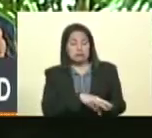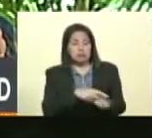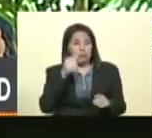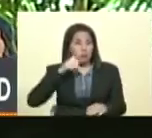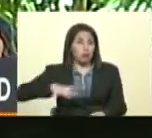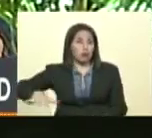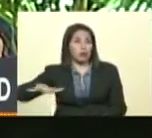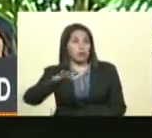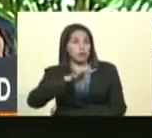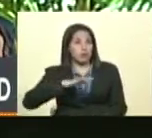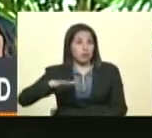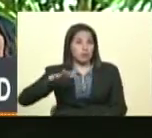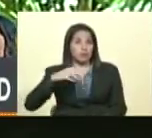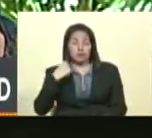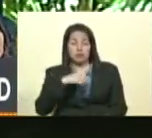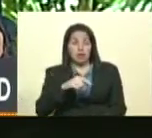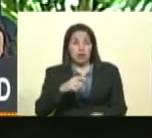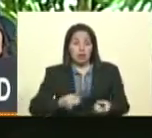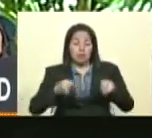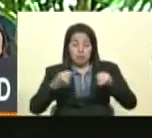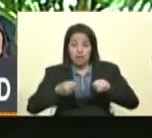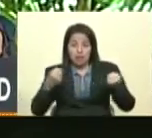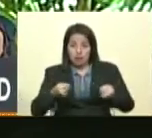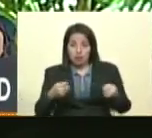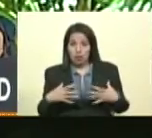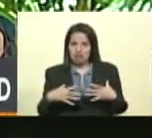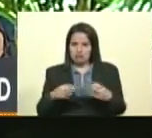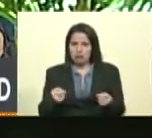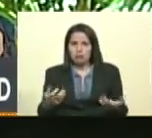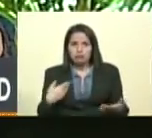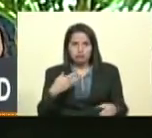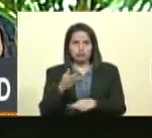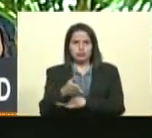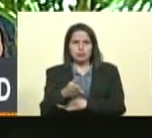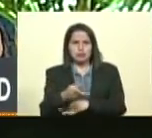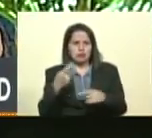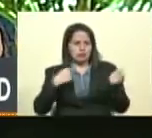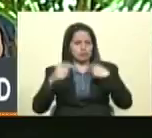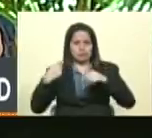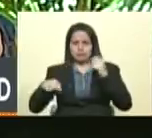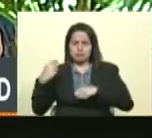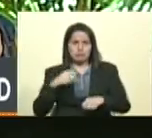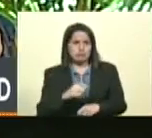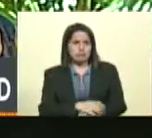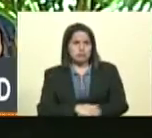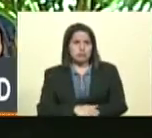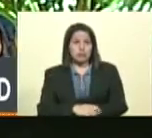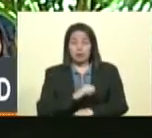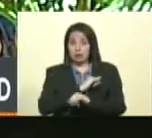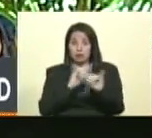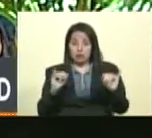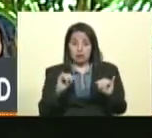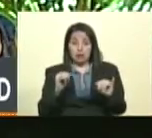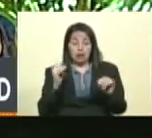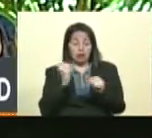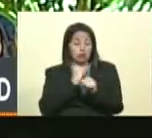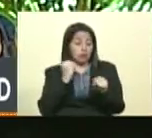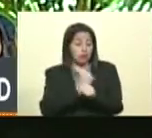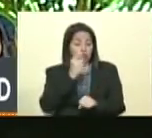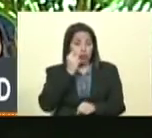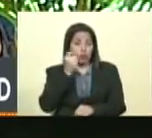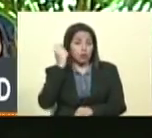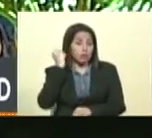Ya nuestro pueblo no tiene que ir al mercado a comprar la salud como que si fuese una mercancía. Y ya los trabajadores y las trabajadoras no tienen